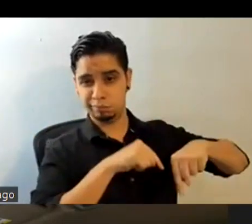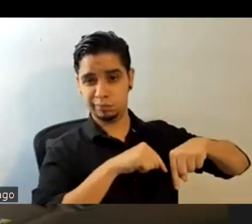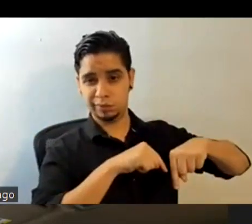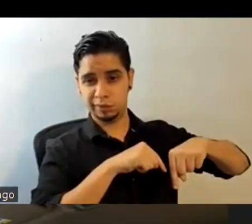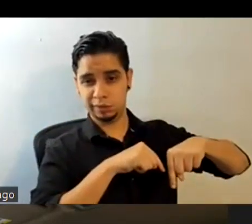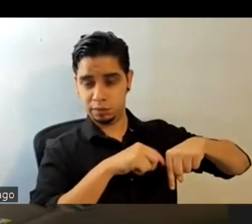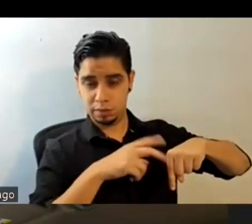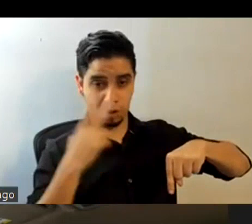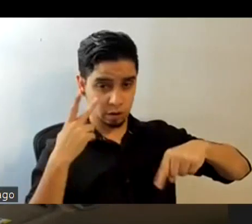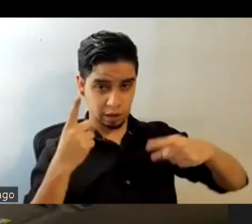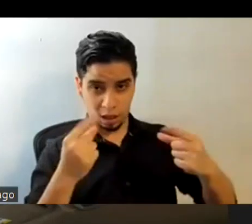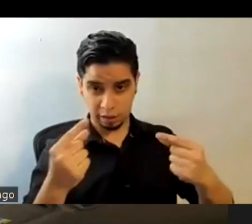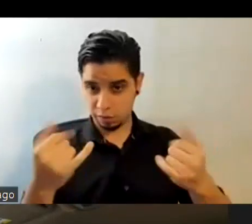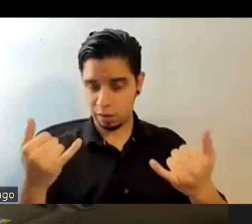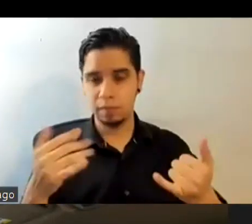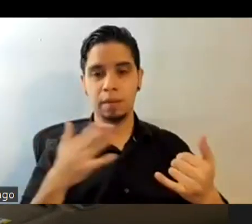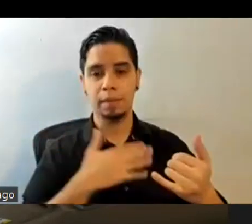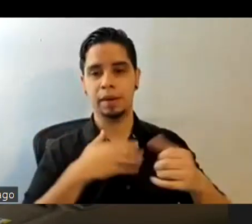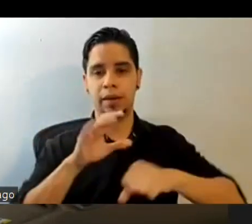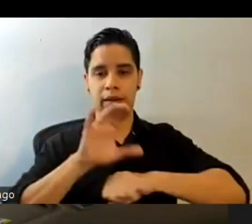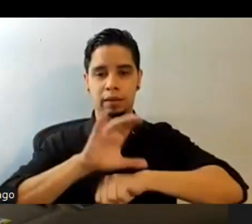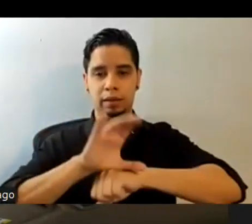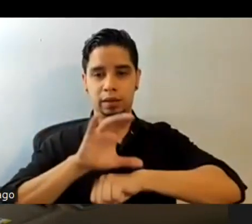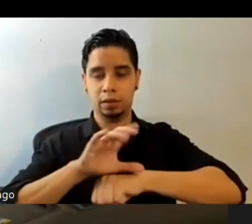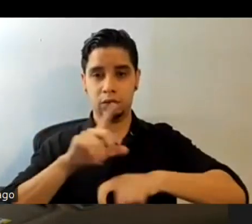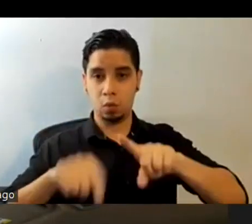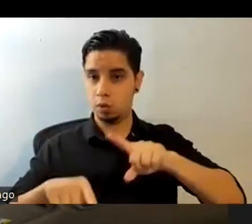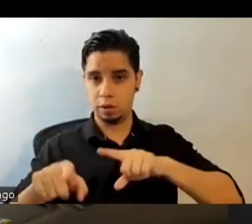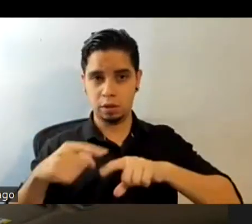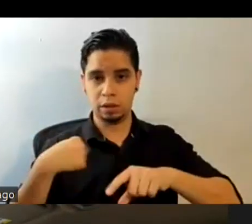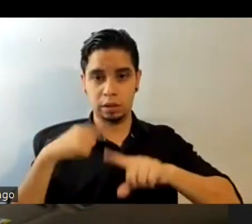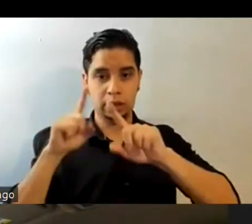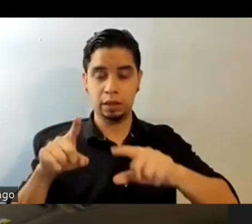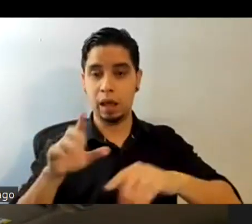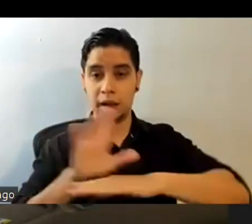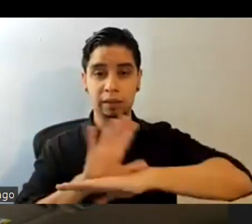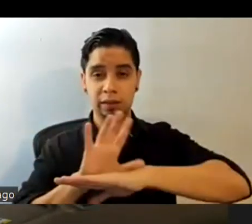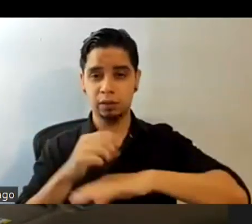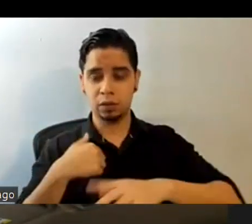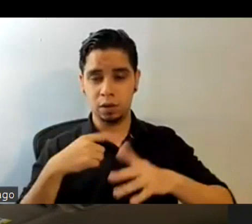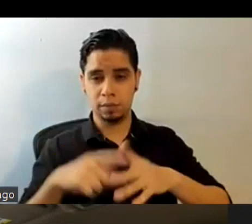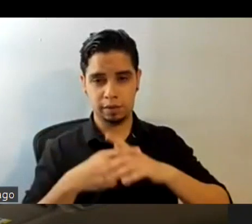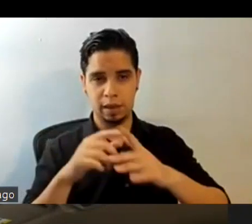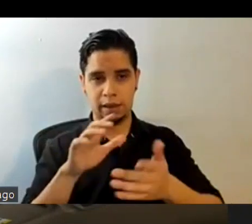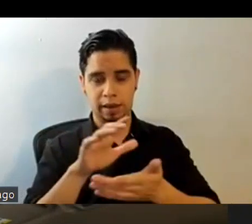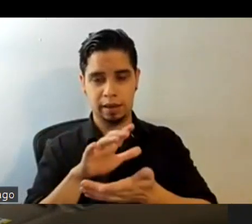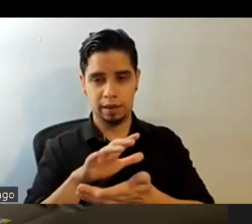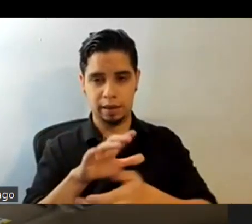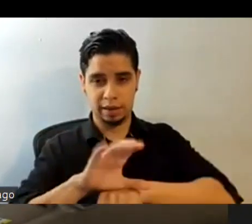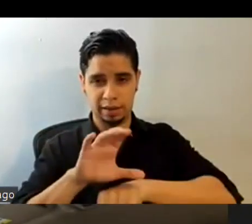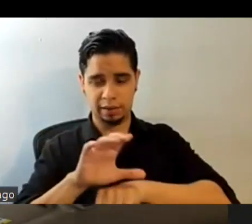mira lo que estás haciendo. Pues en mi iglesia no permitían que fuéramos al cine. Yo empecé en la iglesia adventista en el